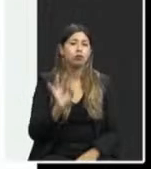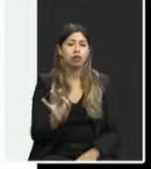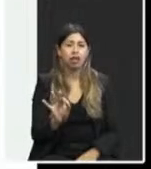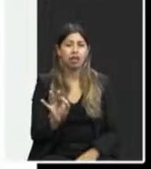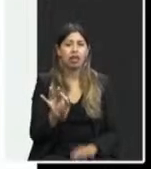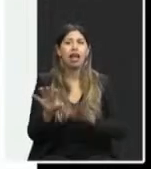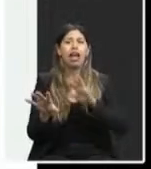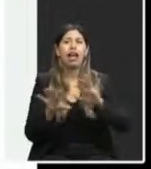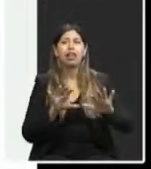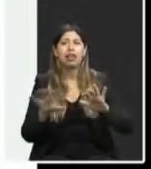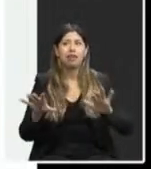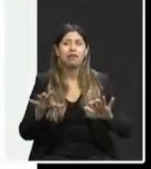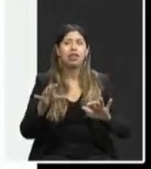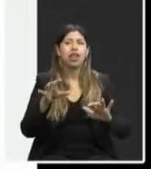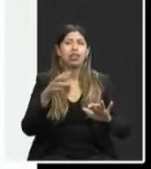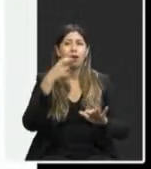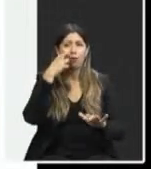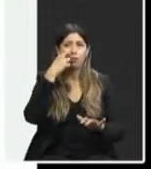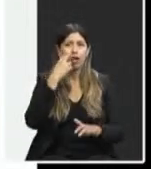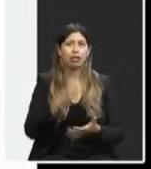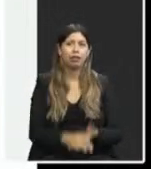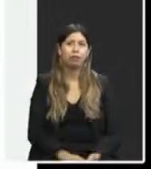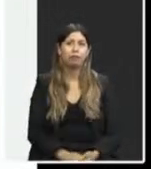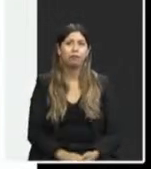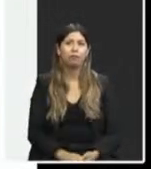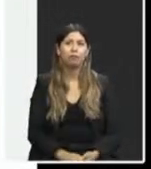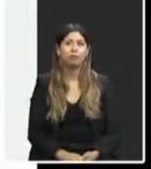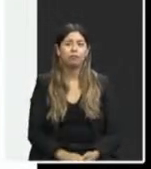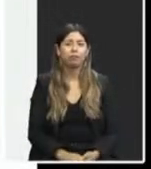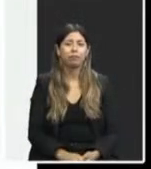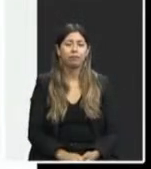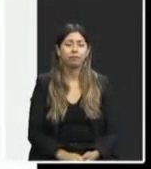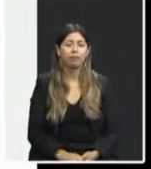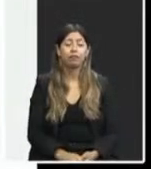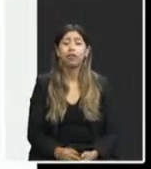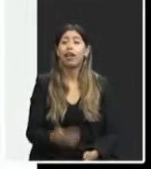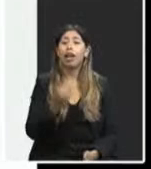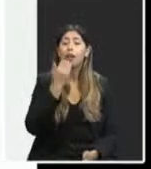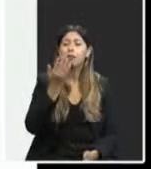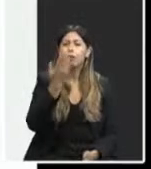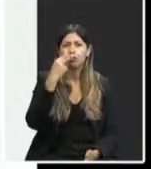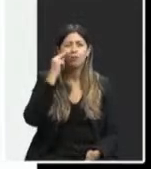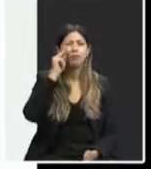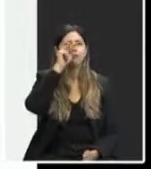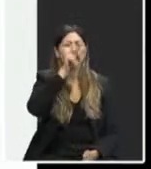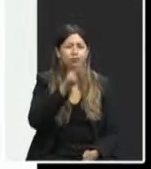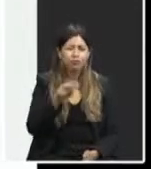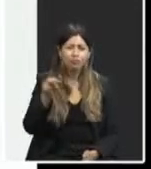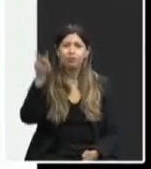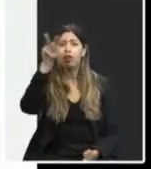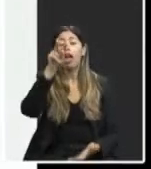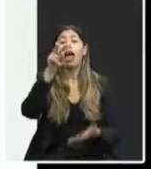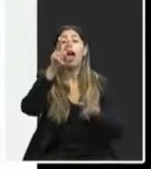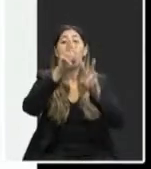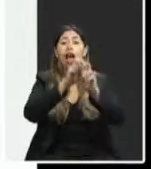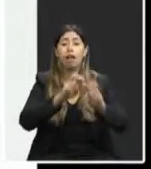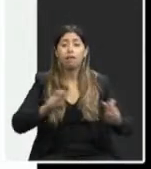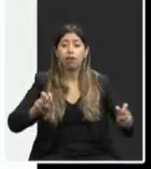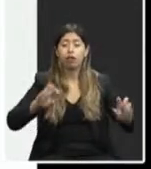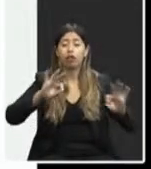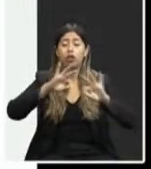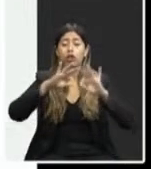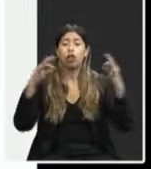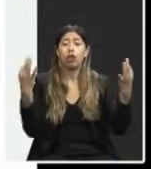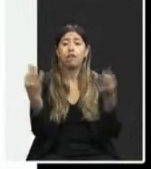actividades humanas. También nuestra evaluación global sobre el estado de la